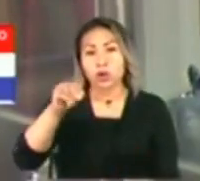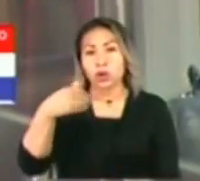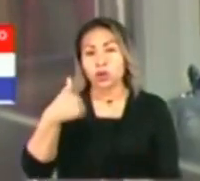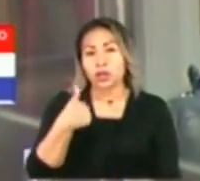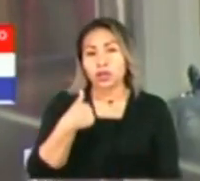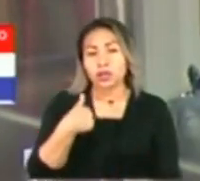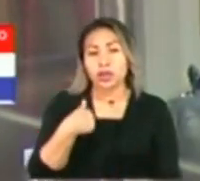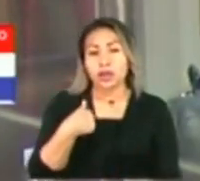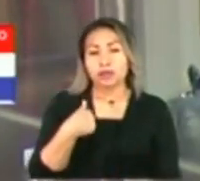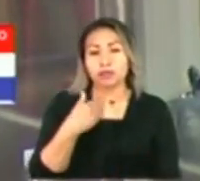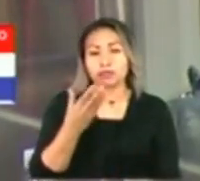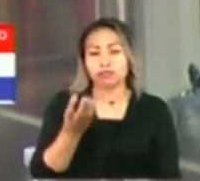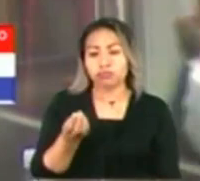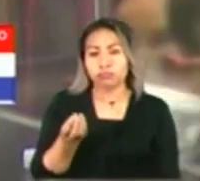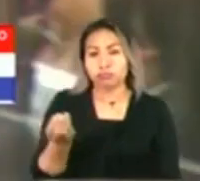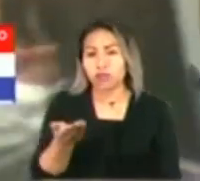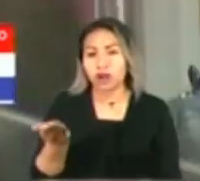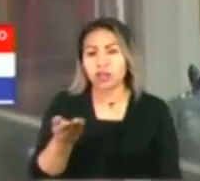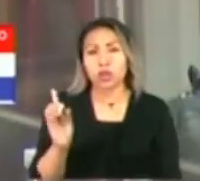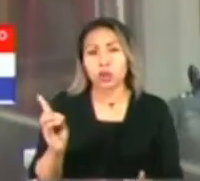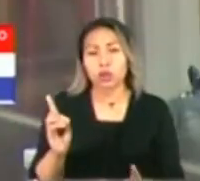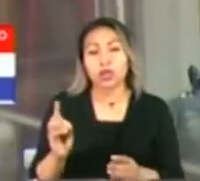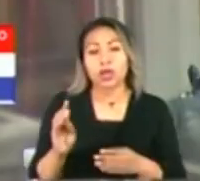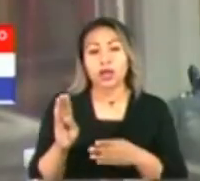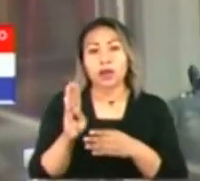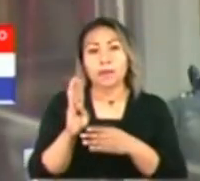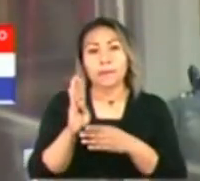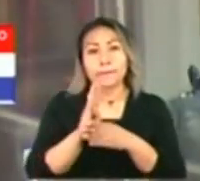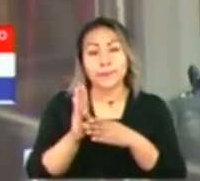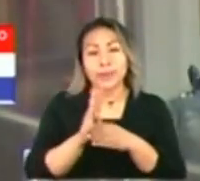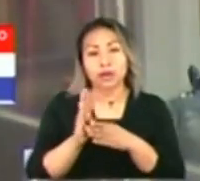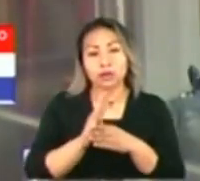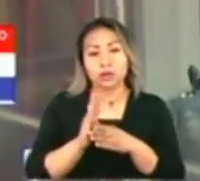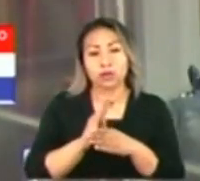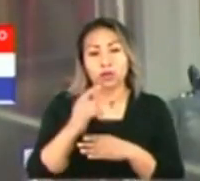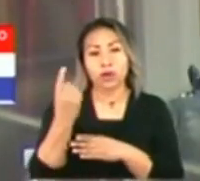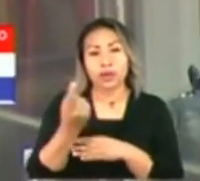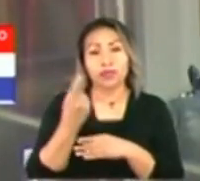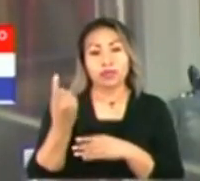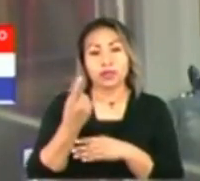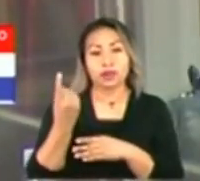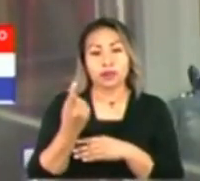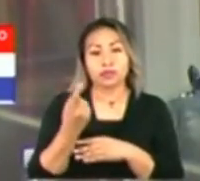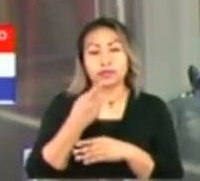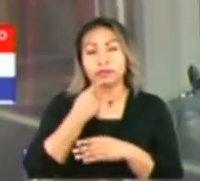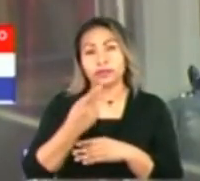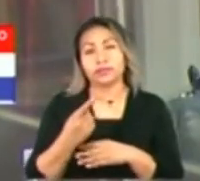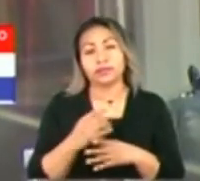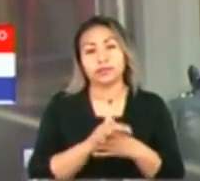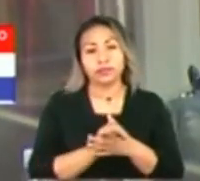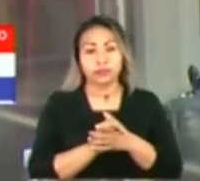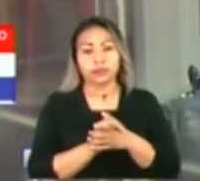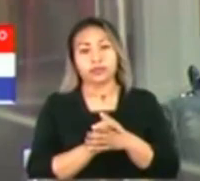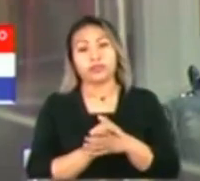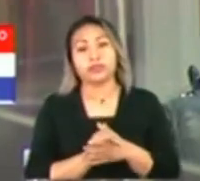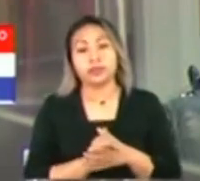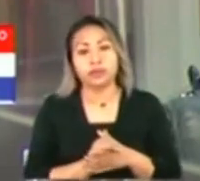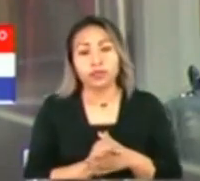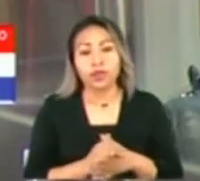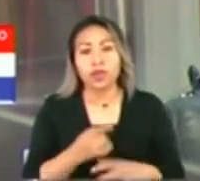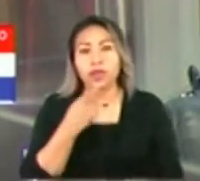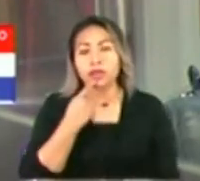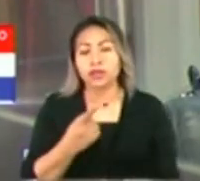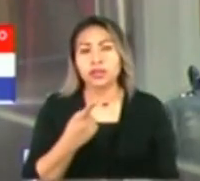cuentas bancarias. Y esto lo hizo el supuesto Banco de los Buenos Vecinos, Banco General. Los bancos